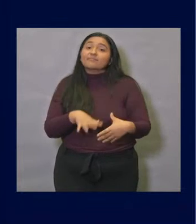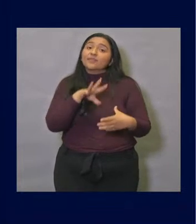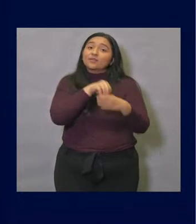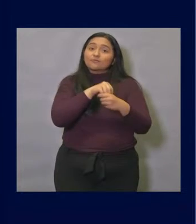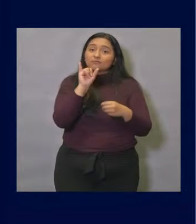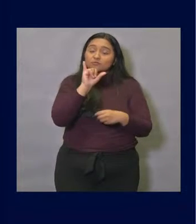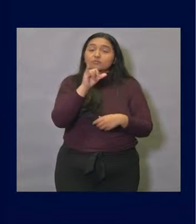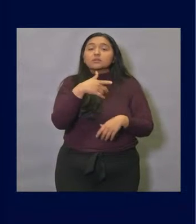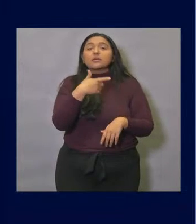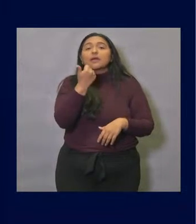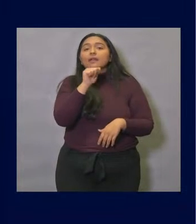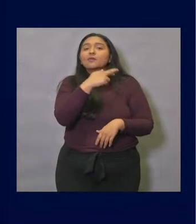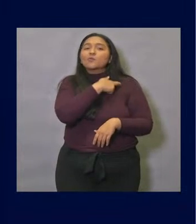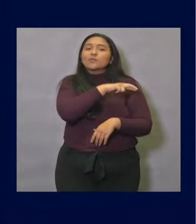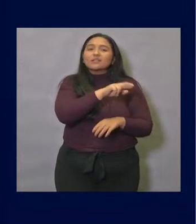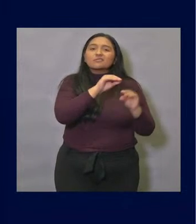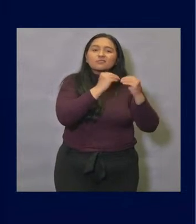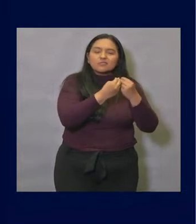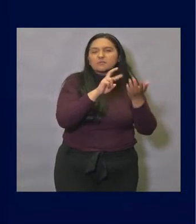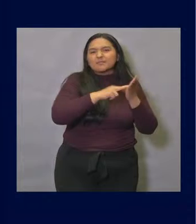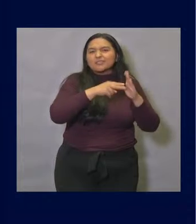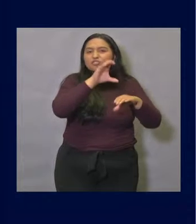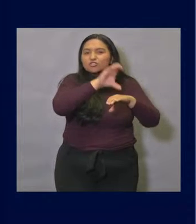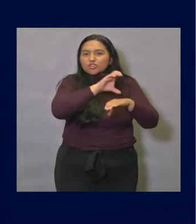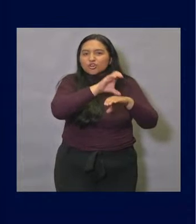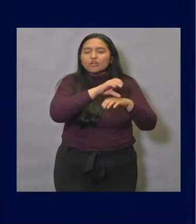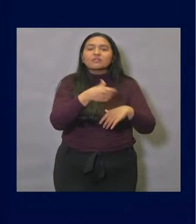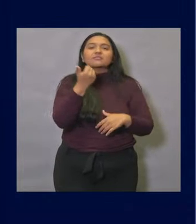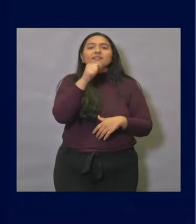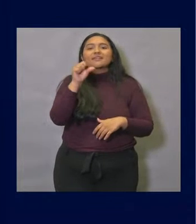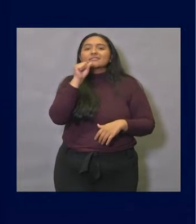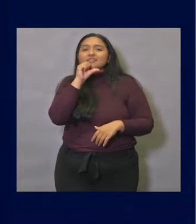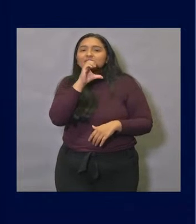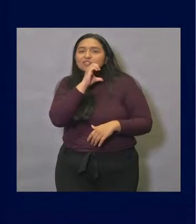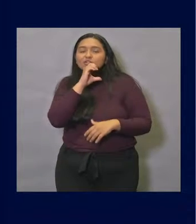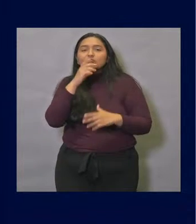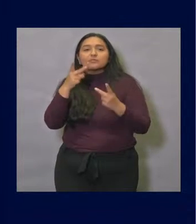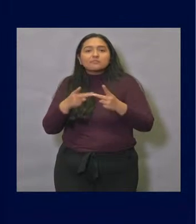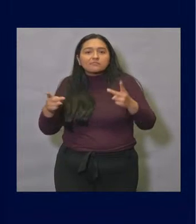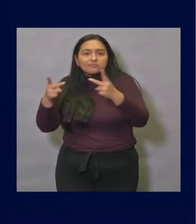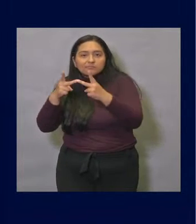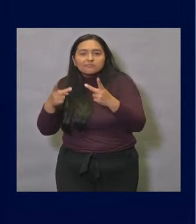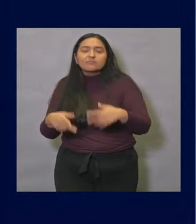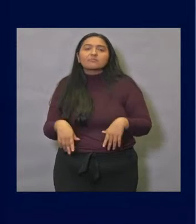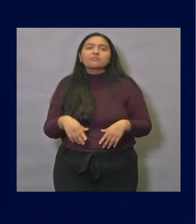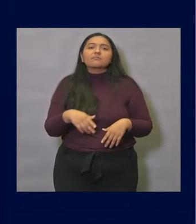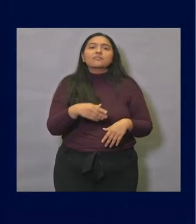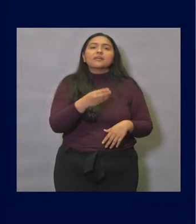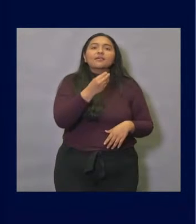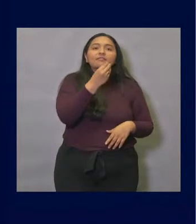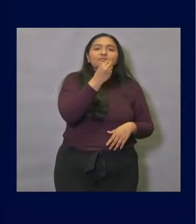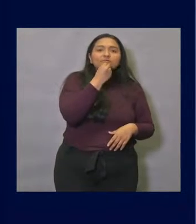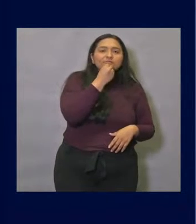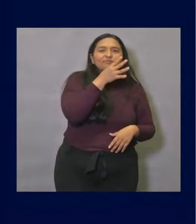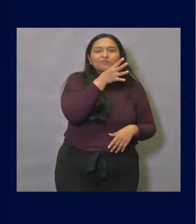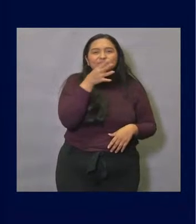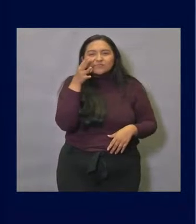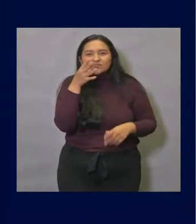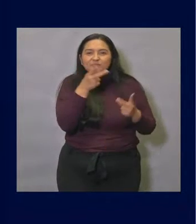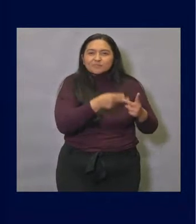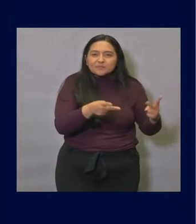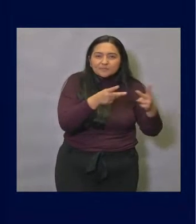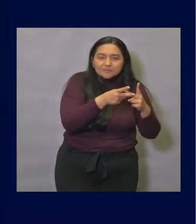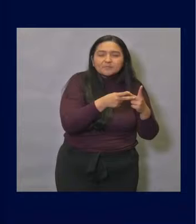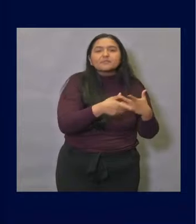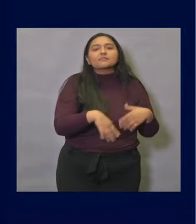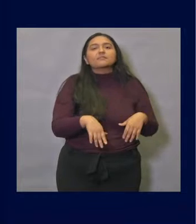organizaciones religiosas, ubicaciones de viviendas para personas mayores, sitios de alimentos y agricultura, estaciones de